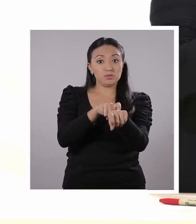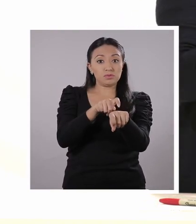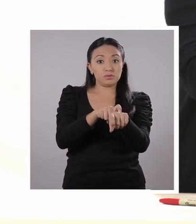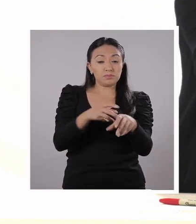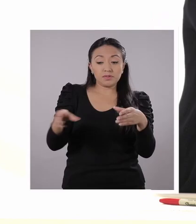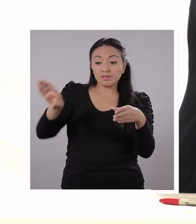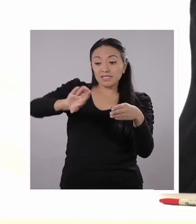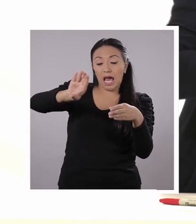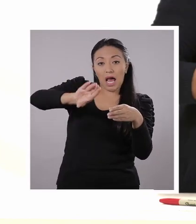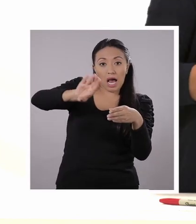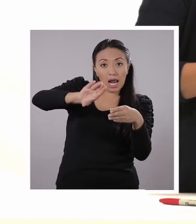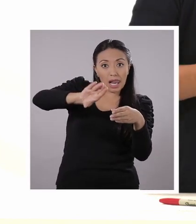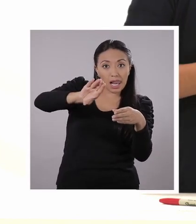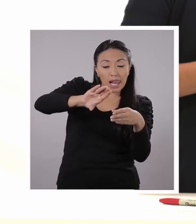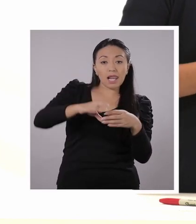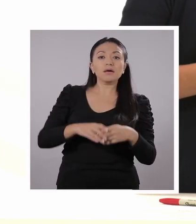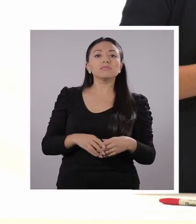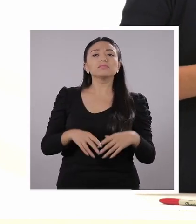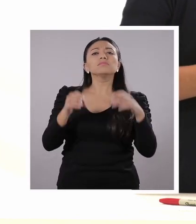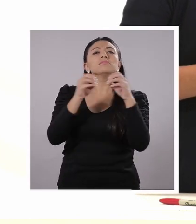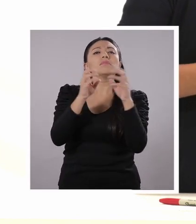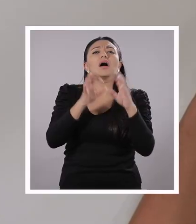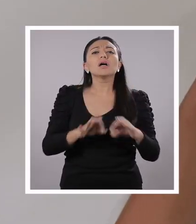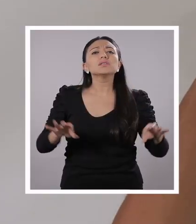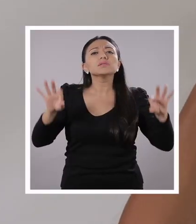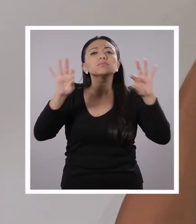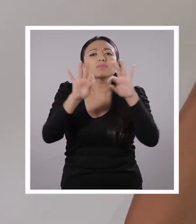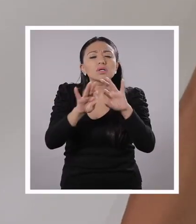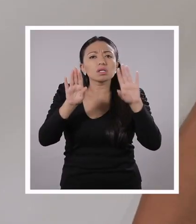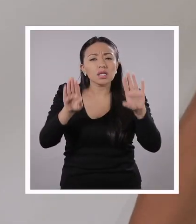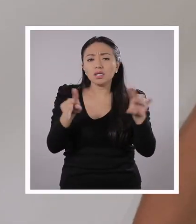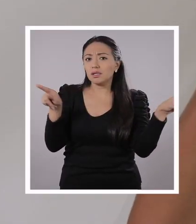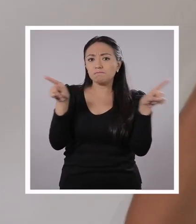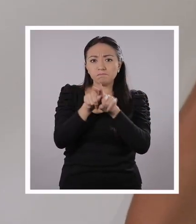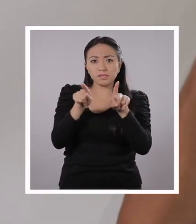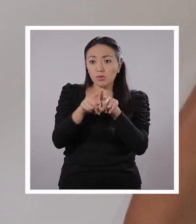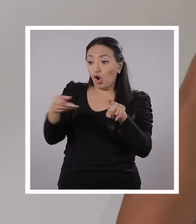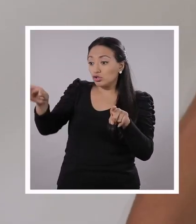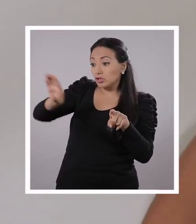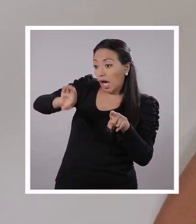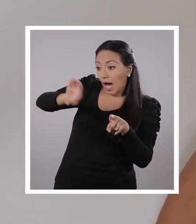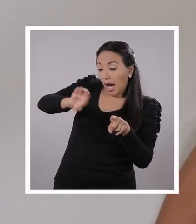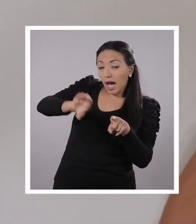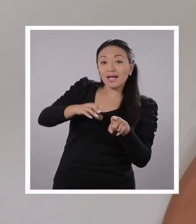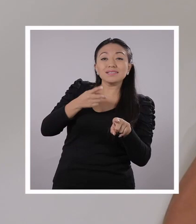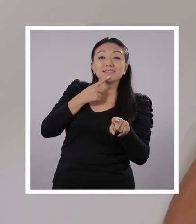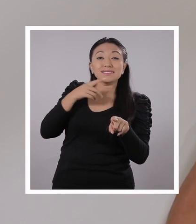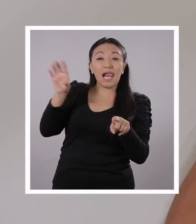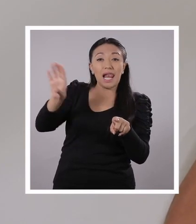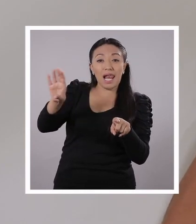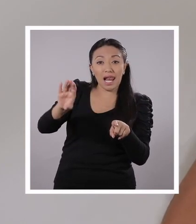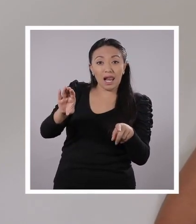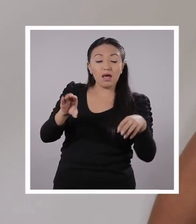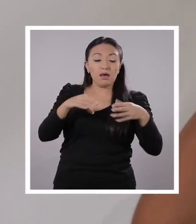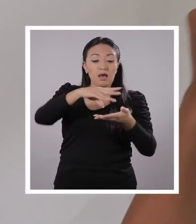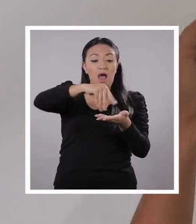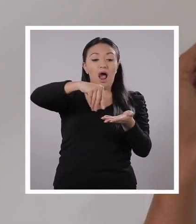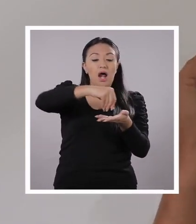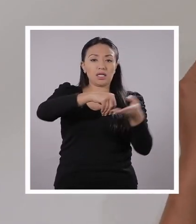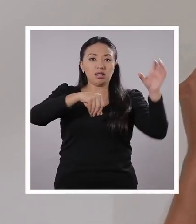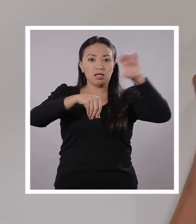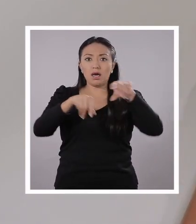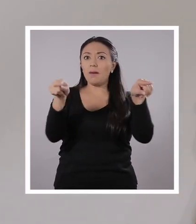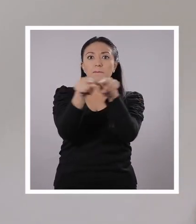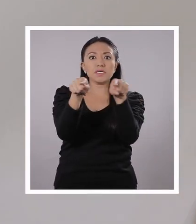tiempo. Vamos a poner toda la sal. Yeah. Ya. Y lo importante es poner la misma cantidad de sal y la misma cantidad de harina.